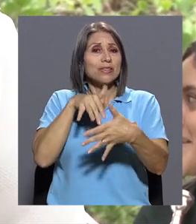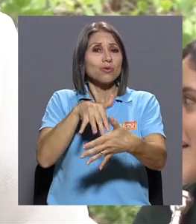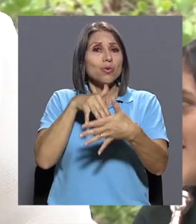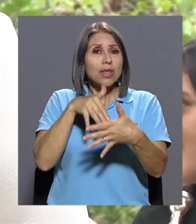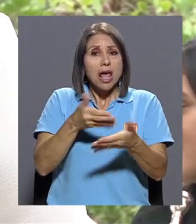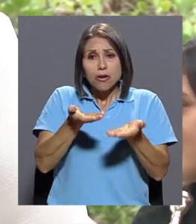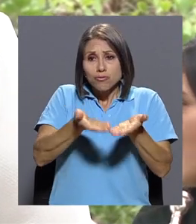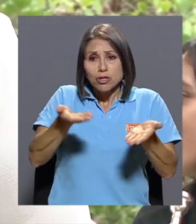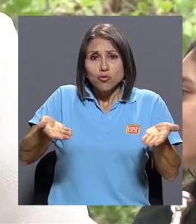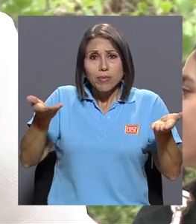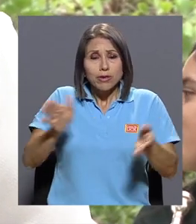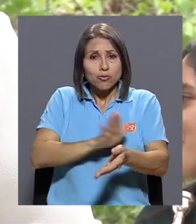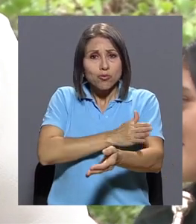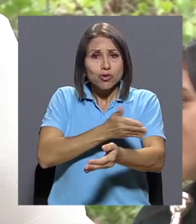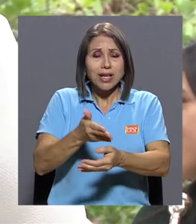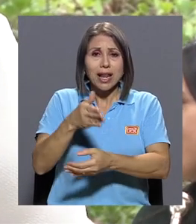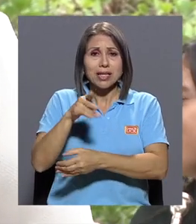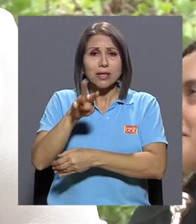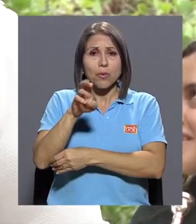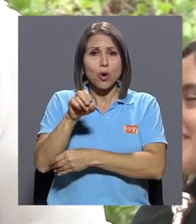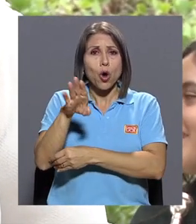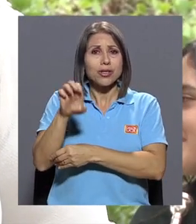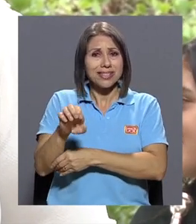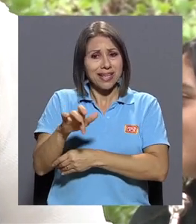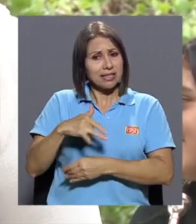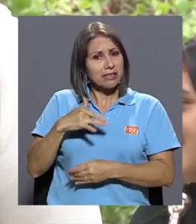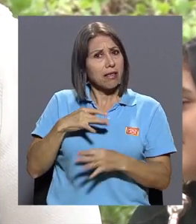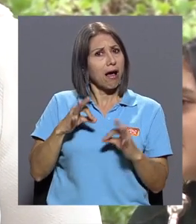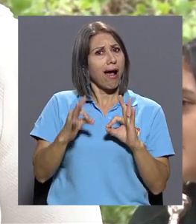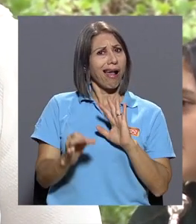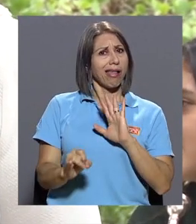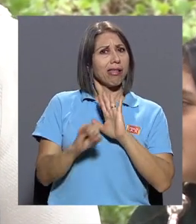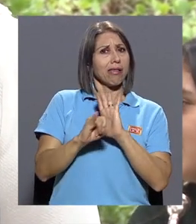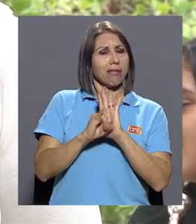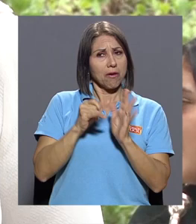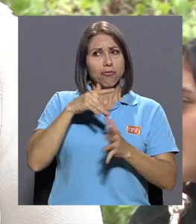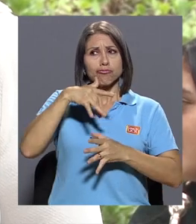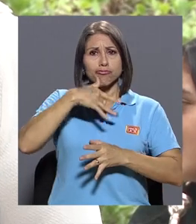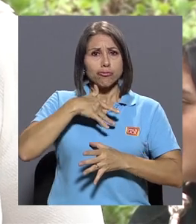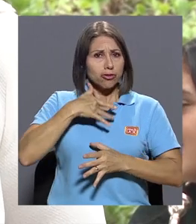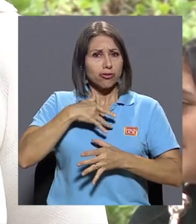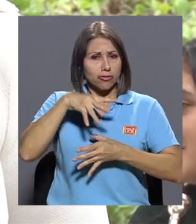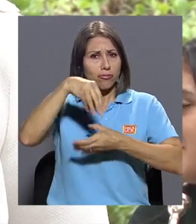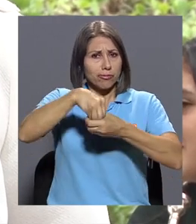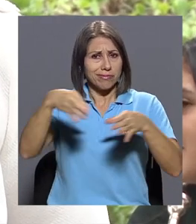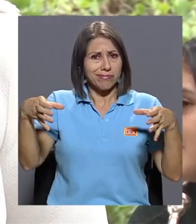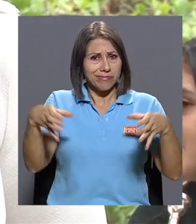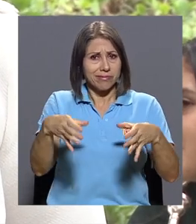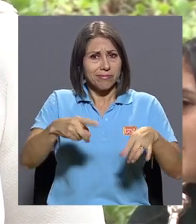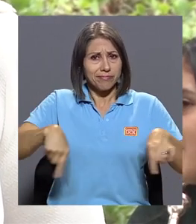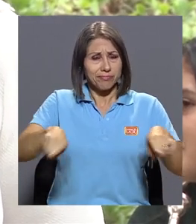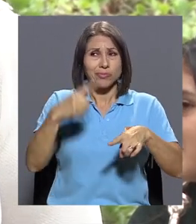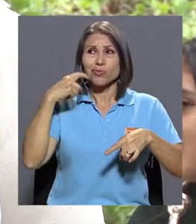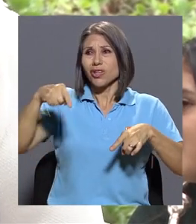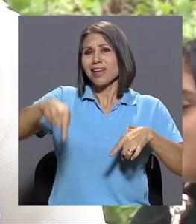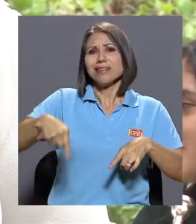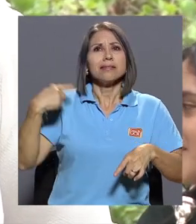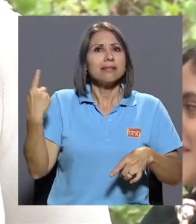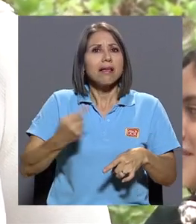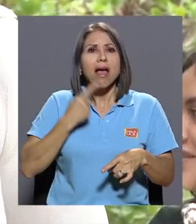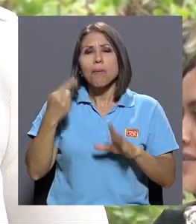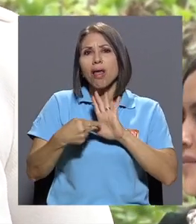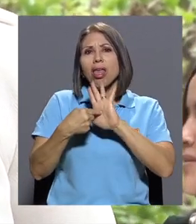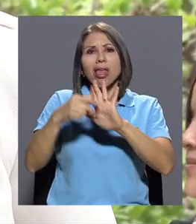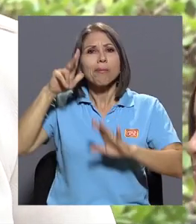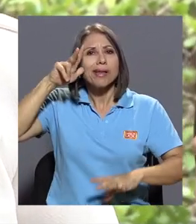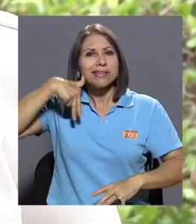puedan acercar y sentirse familiarizadas, ya que normalmente en nuestro ámbito existe mucha la parte del machismo y